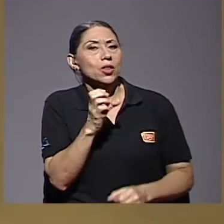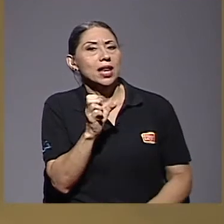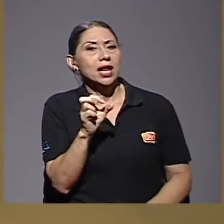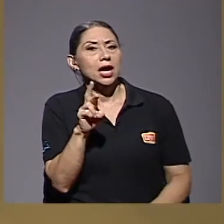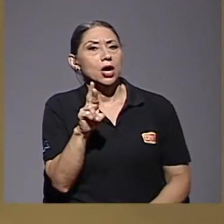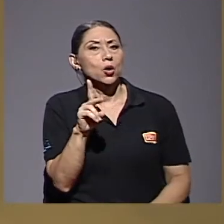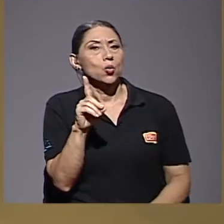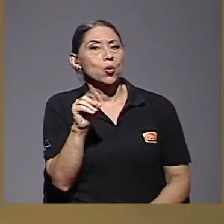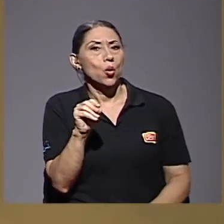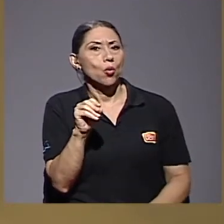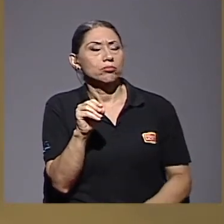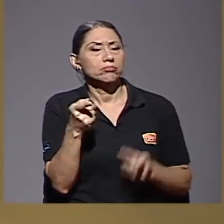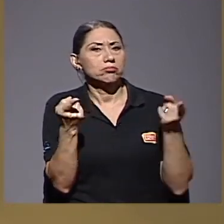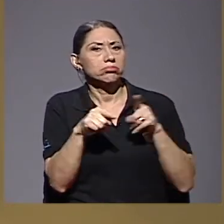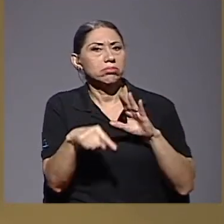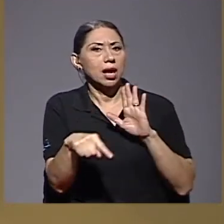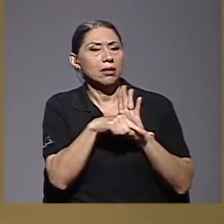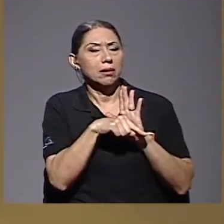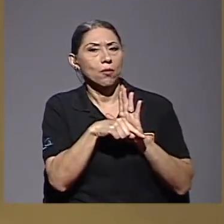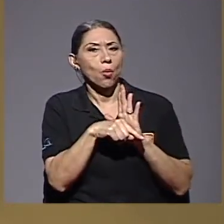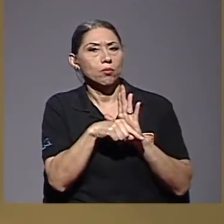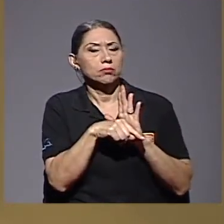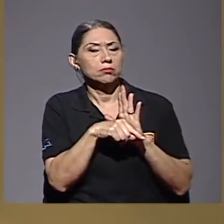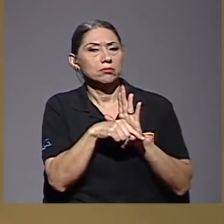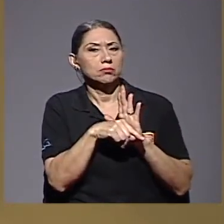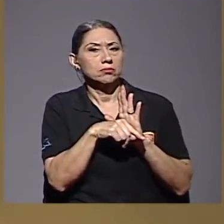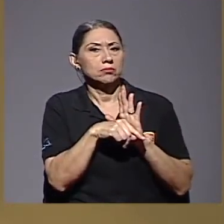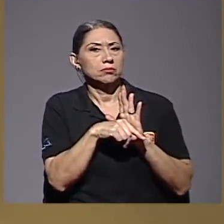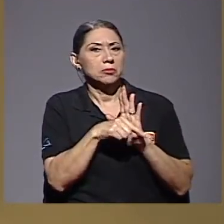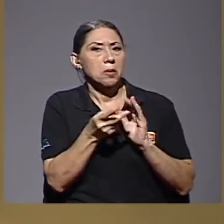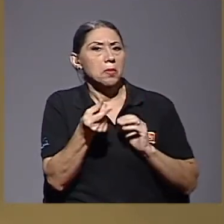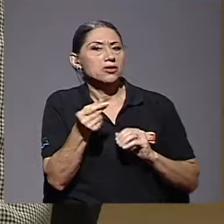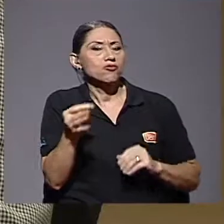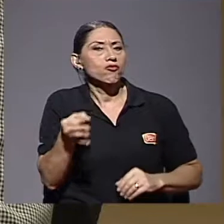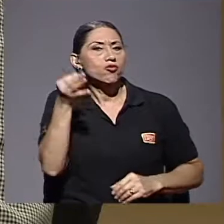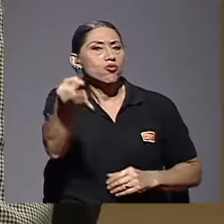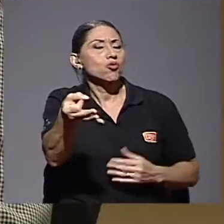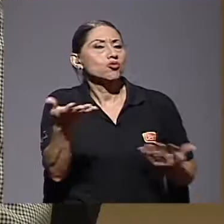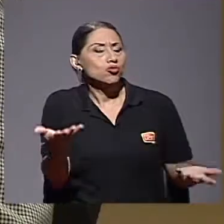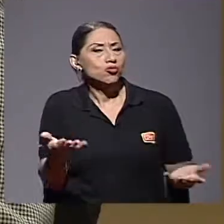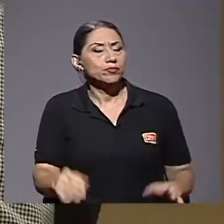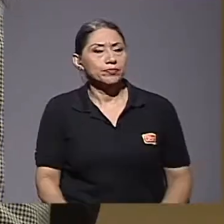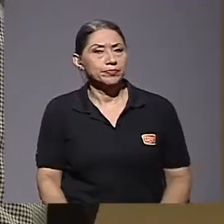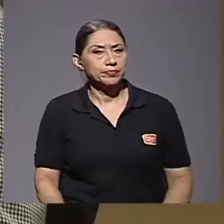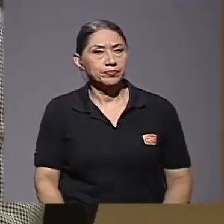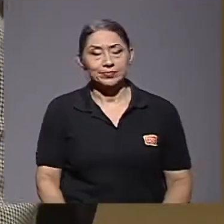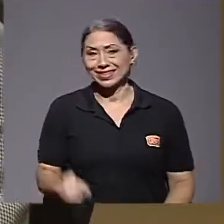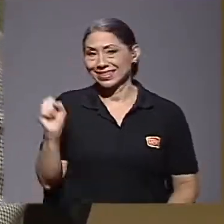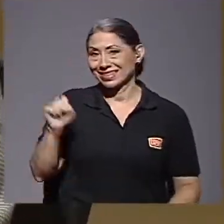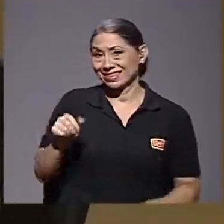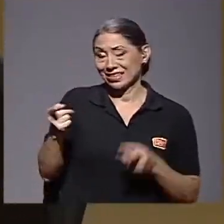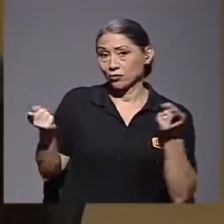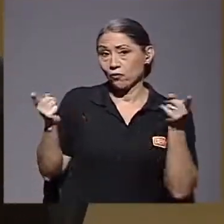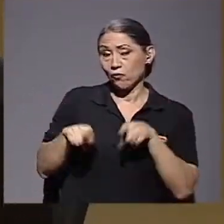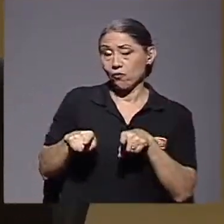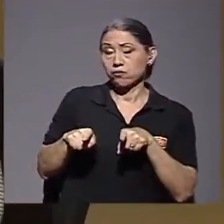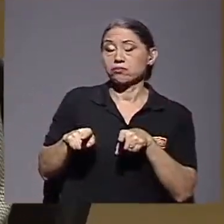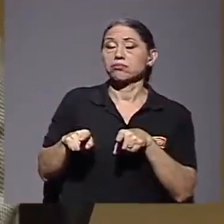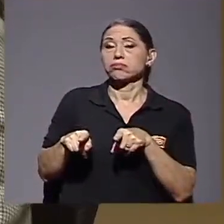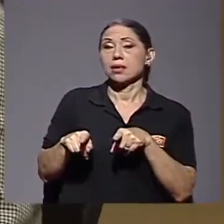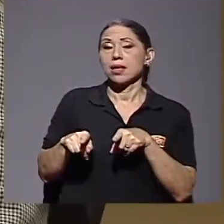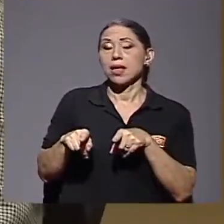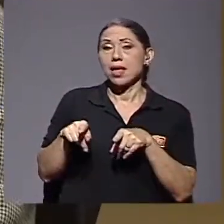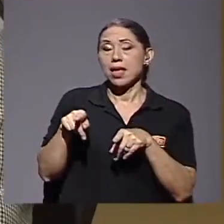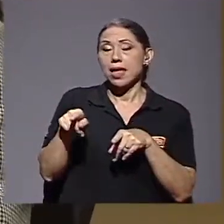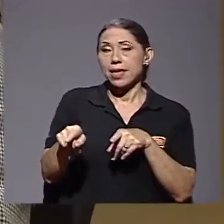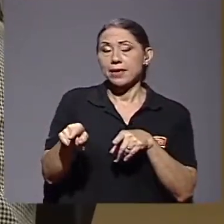que dio negativo en cuanto a precios futuros? Sí, eso fue un incidente que se dio